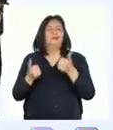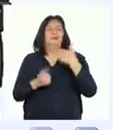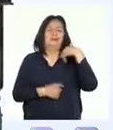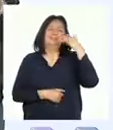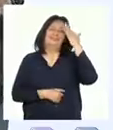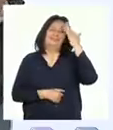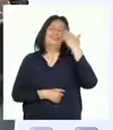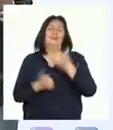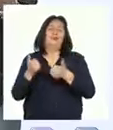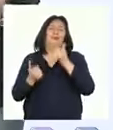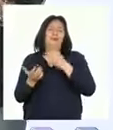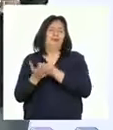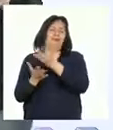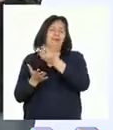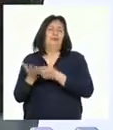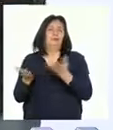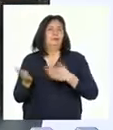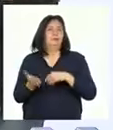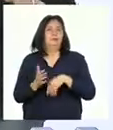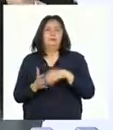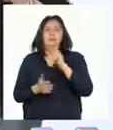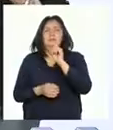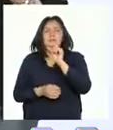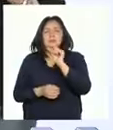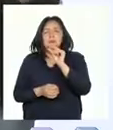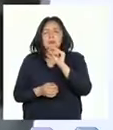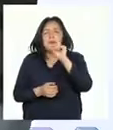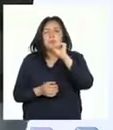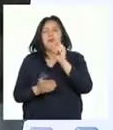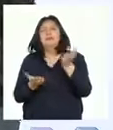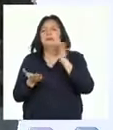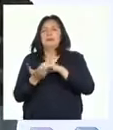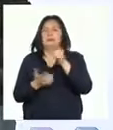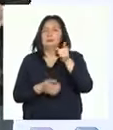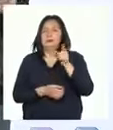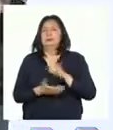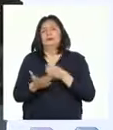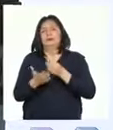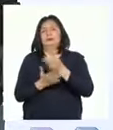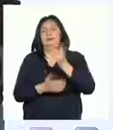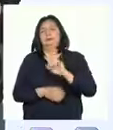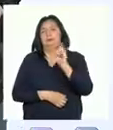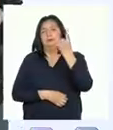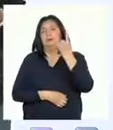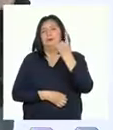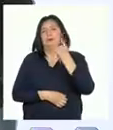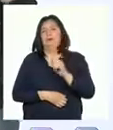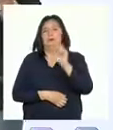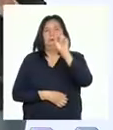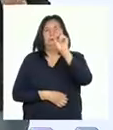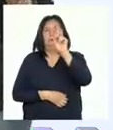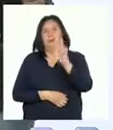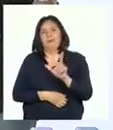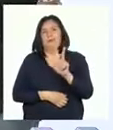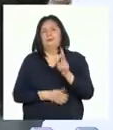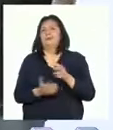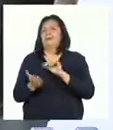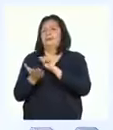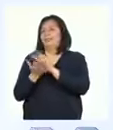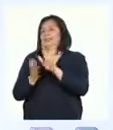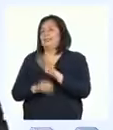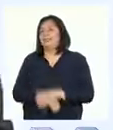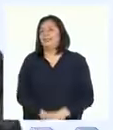las ofertas me conviene comprar porque obtengo un poco más. En este caso, compraría el primer producto que me ofrece 1/3